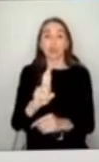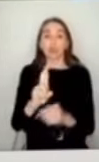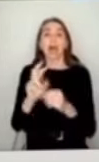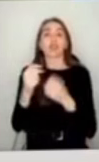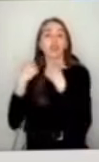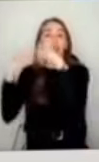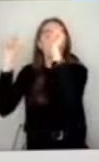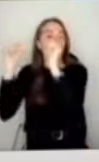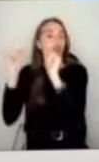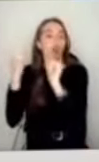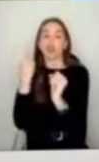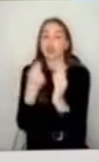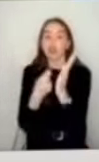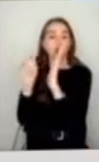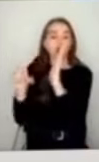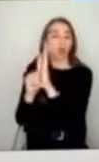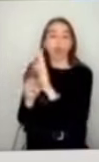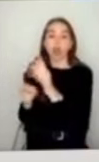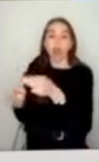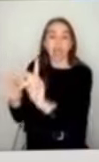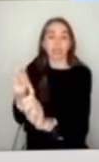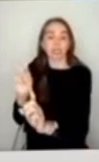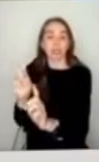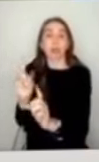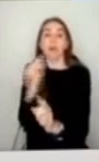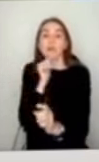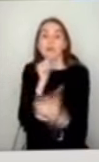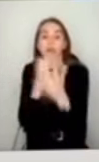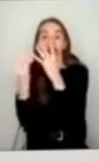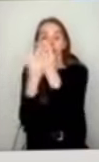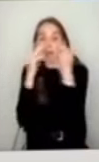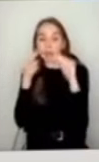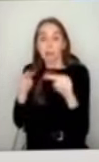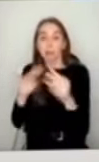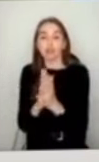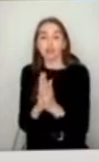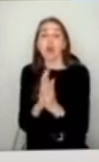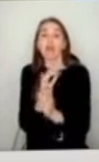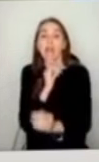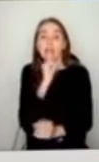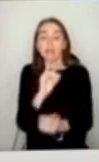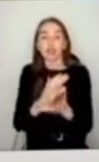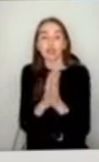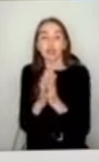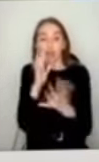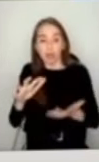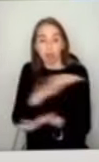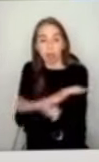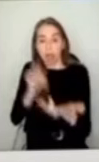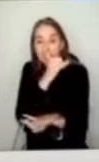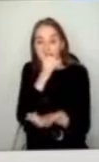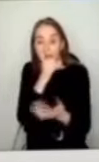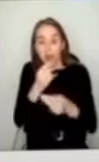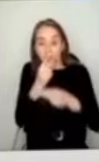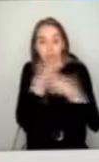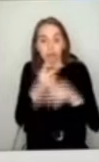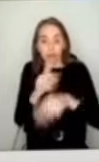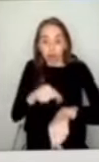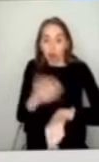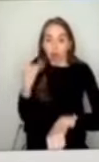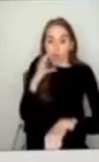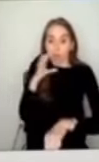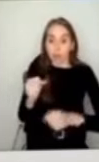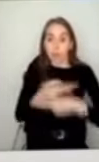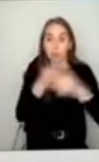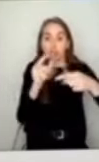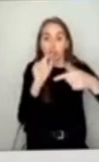se transparente toda la información. Todas las irregularidades que han sido expuestas durante las últimas horas no solo son